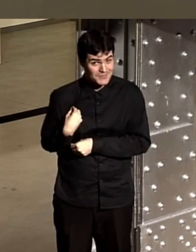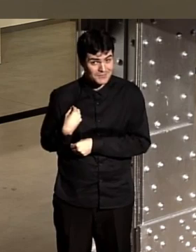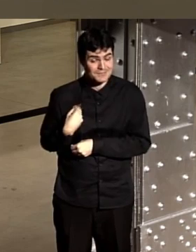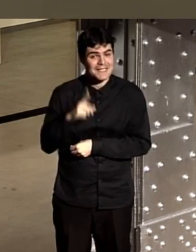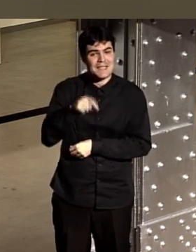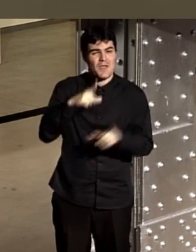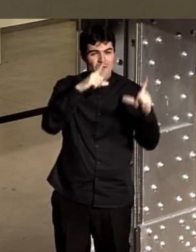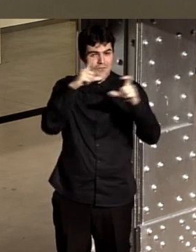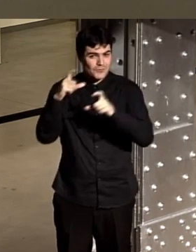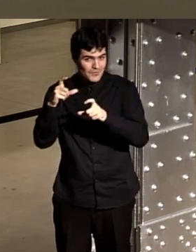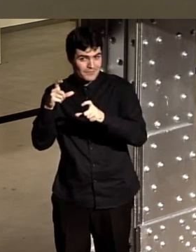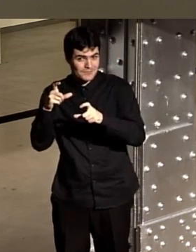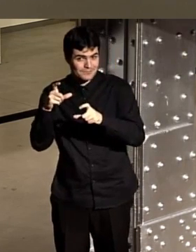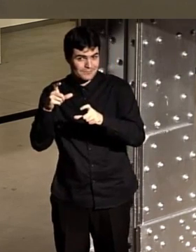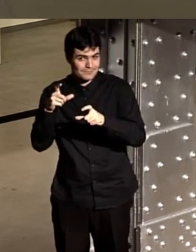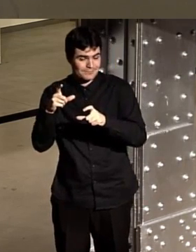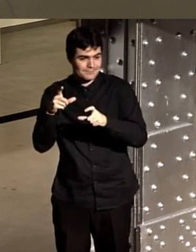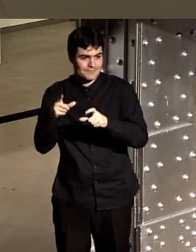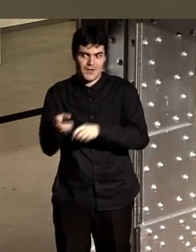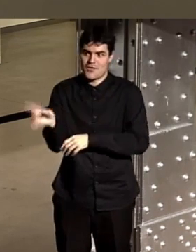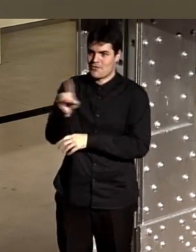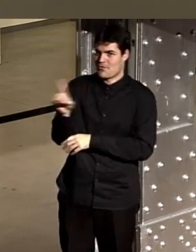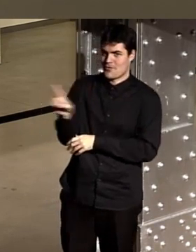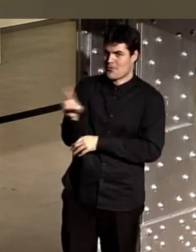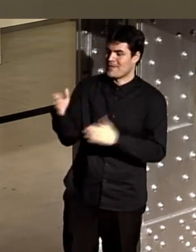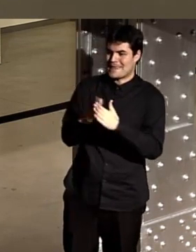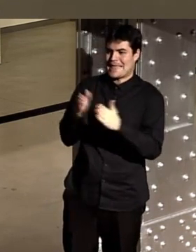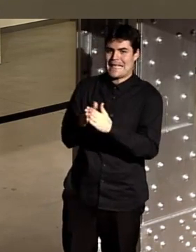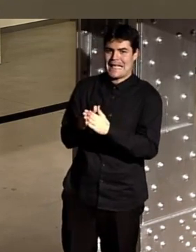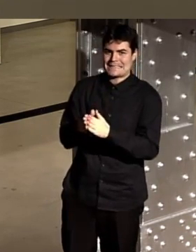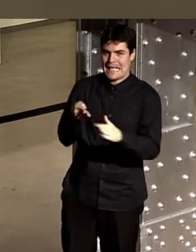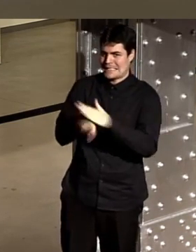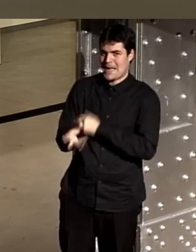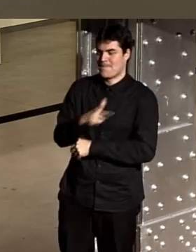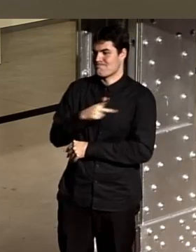fotógrafo y siguiera tus pasos. No, no puedes salir de la casa.